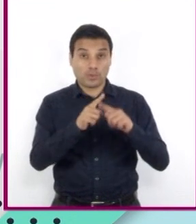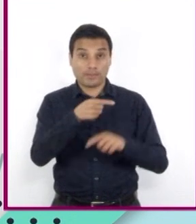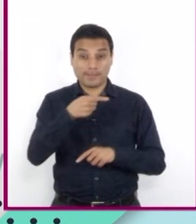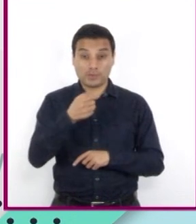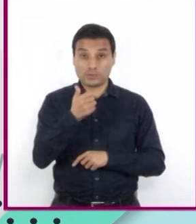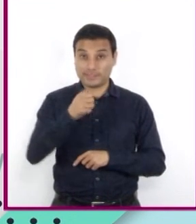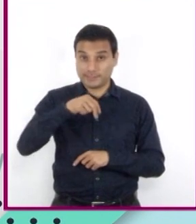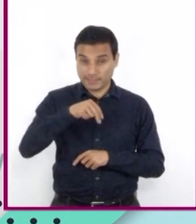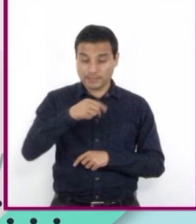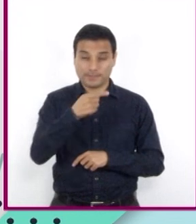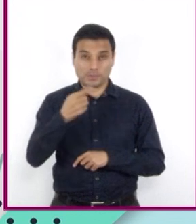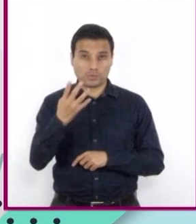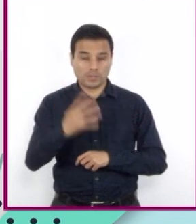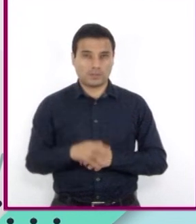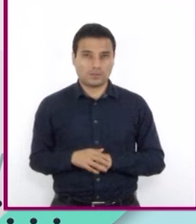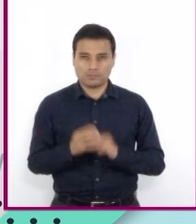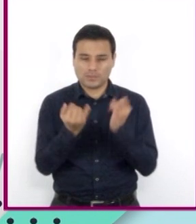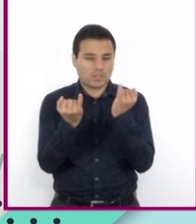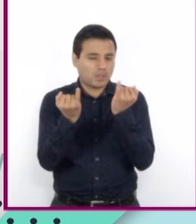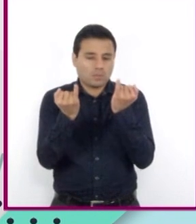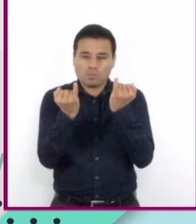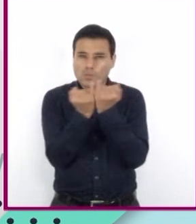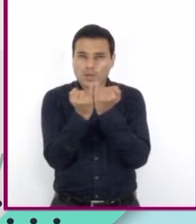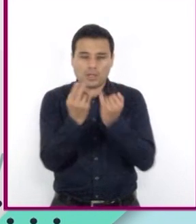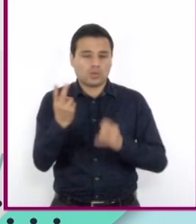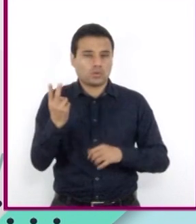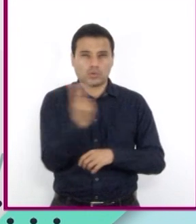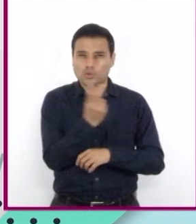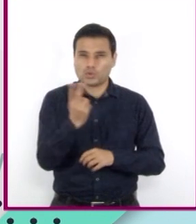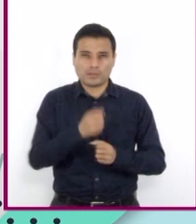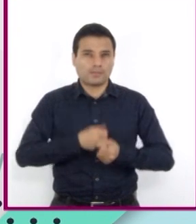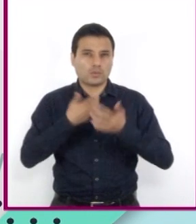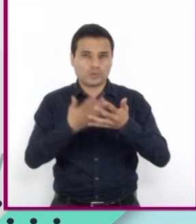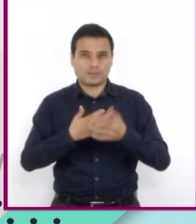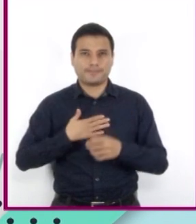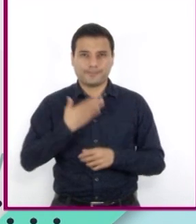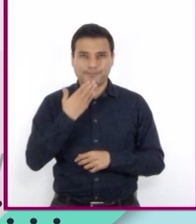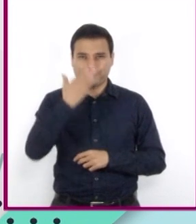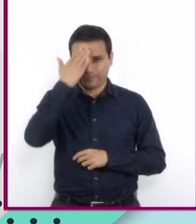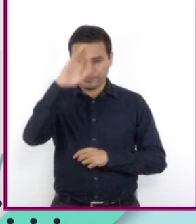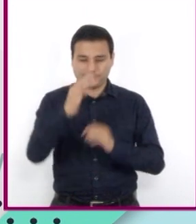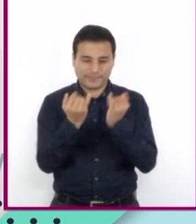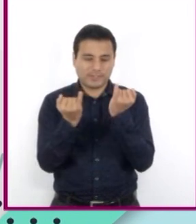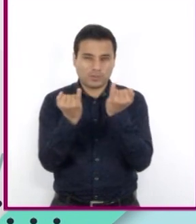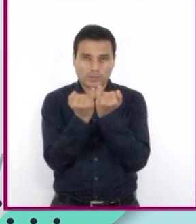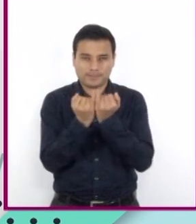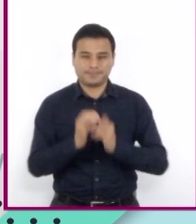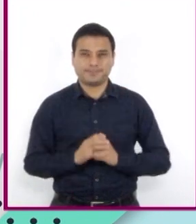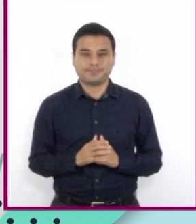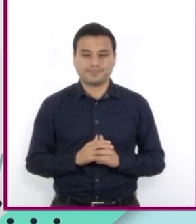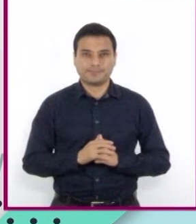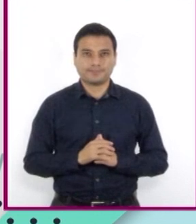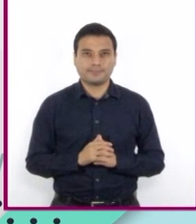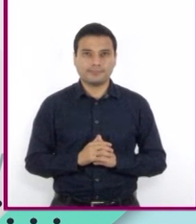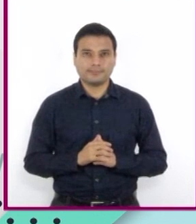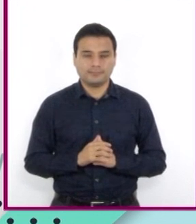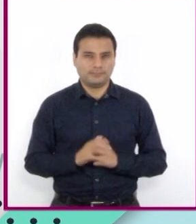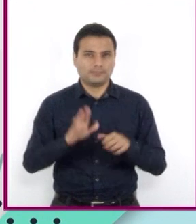2 negativo, que multiplica a 6 negativo por n menos 4,